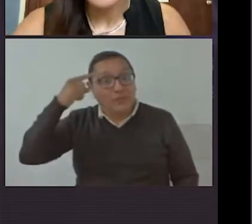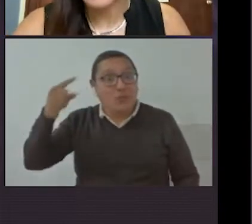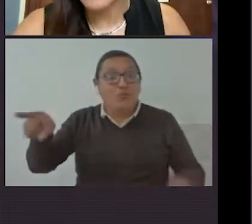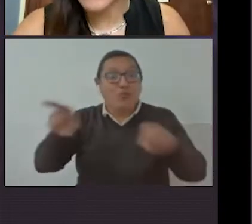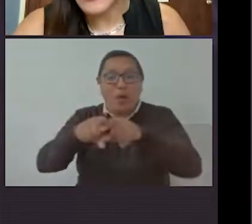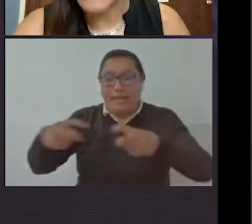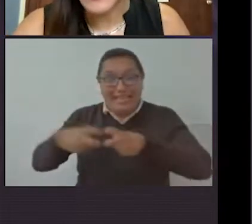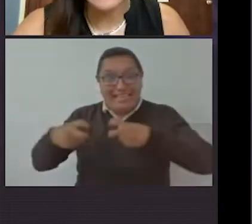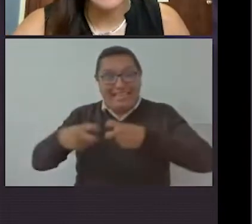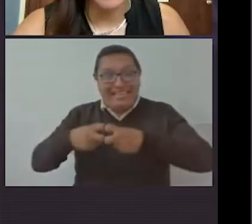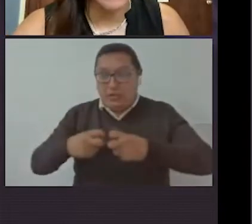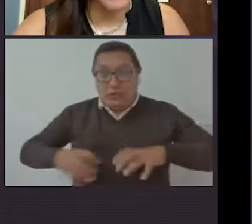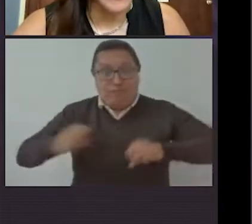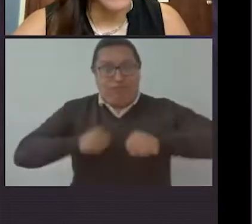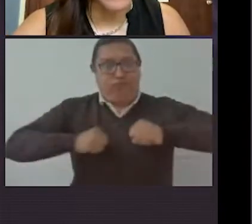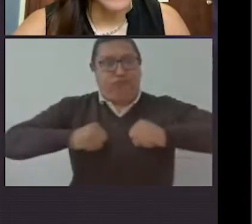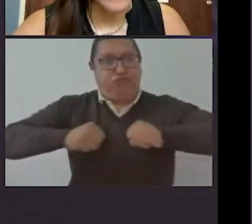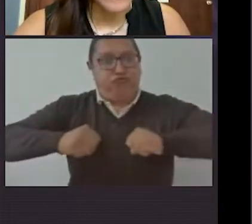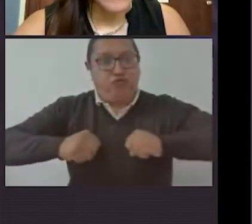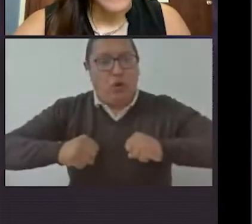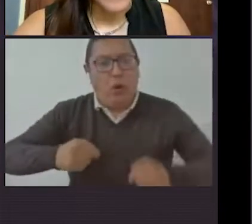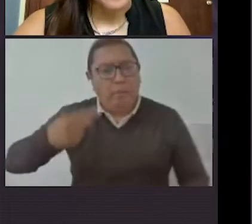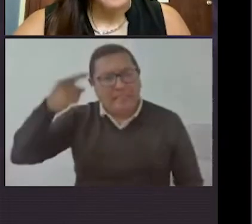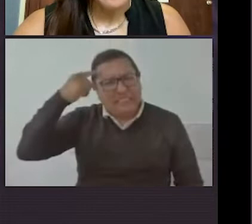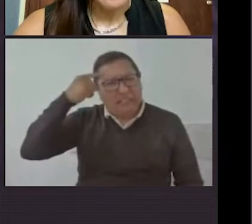acción. Y entonces ahí vienen los resultados.